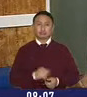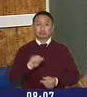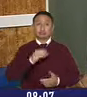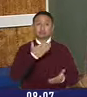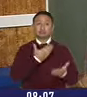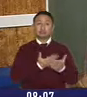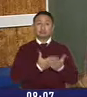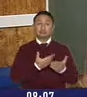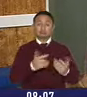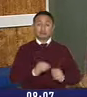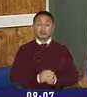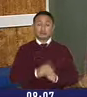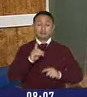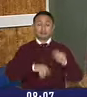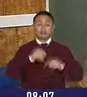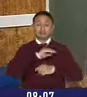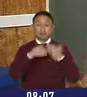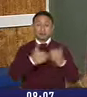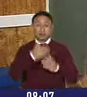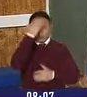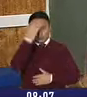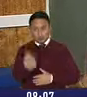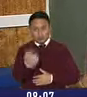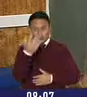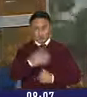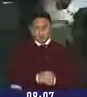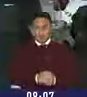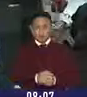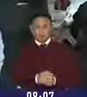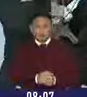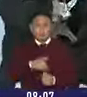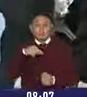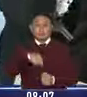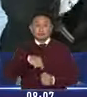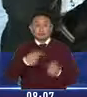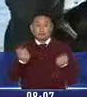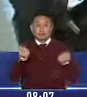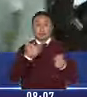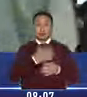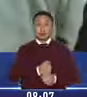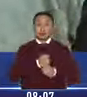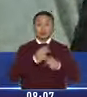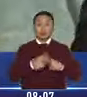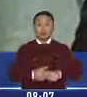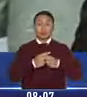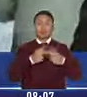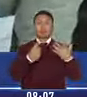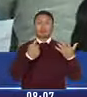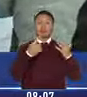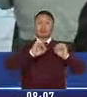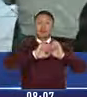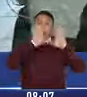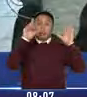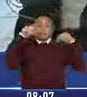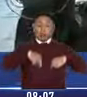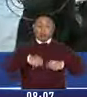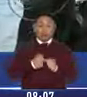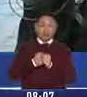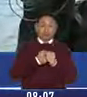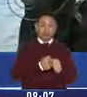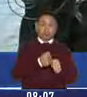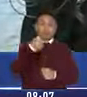Gracias, Diana, Sofía, amigos, buenos días. Así es, este operativo de seguridad arrancó a las 6 de la mañana aquí en la estación de